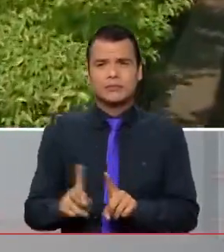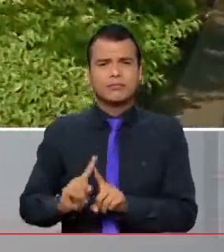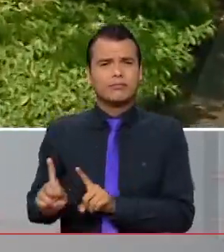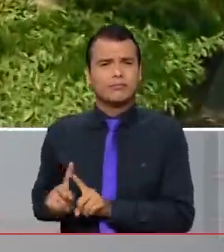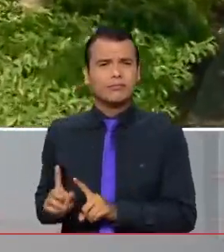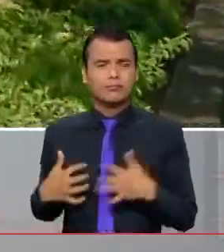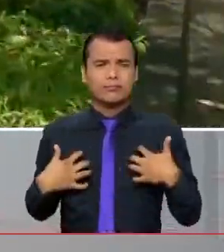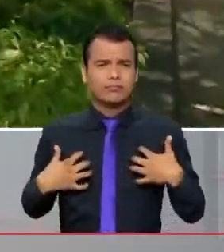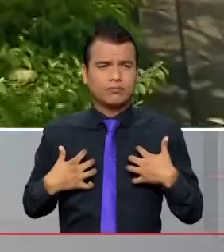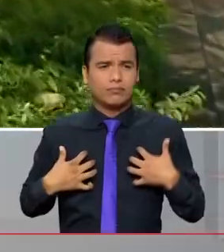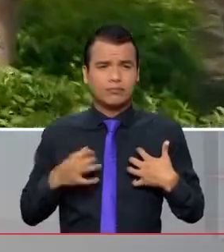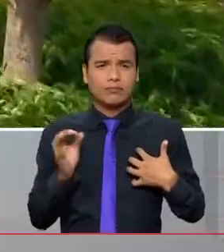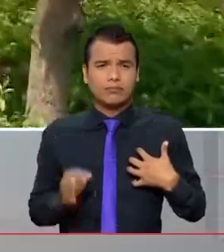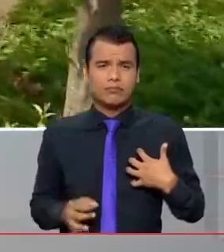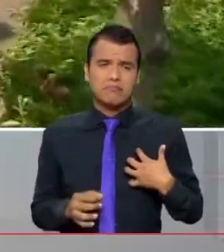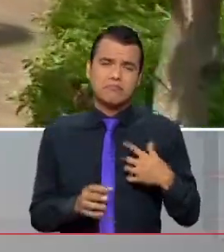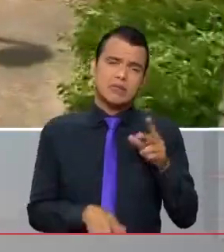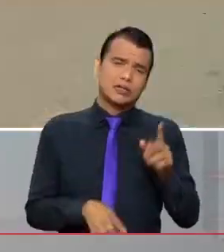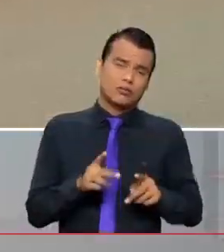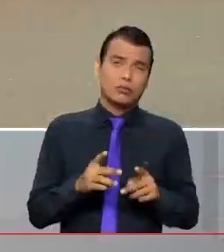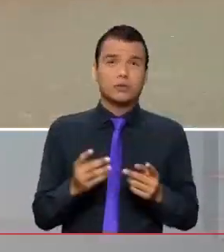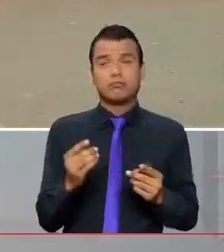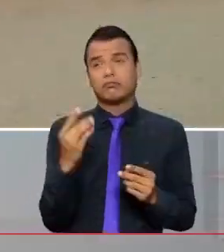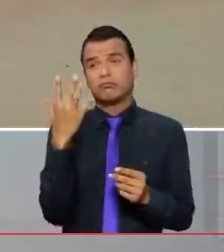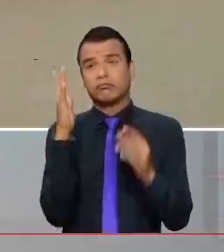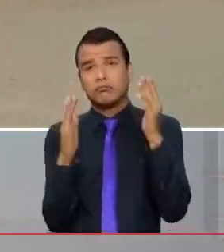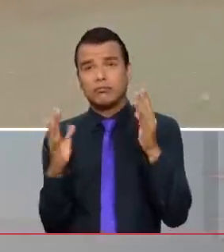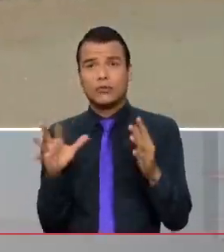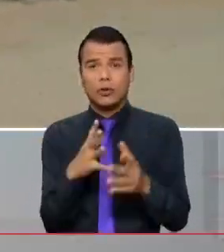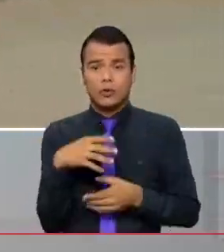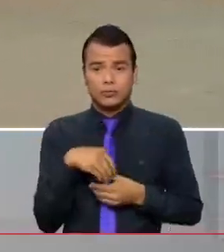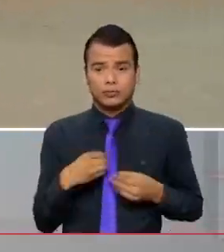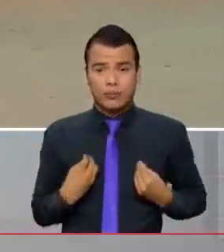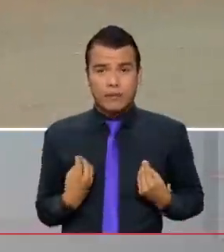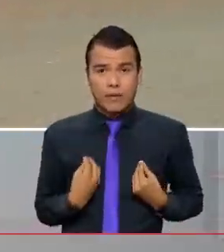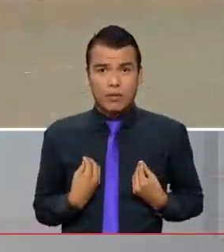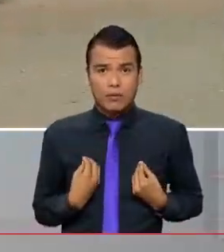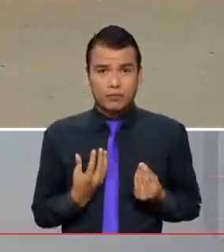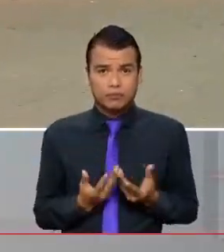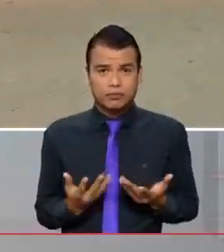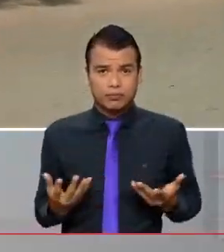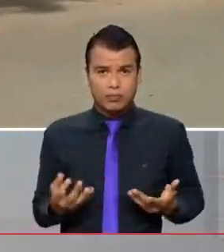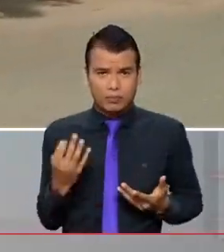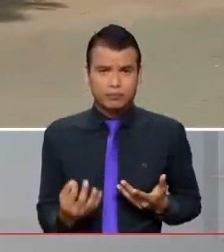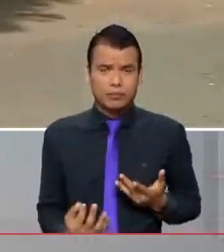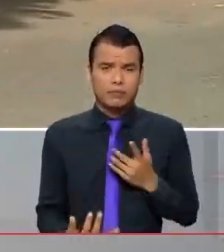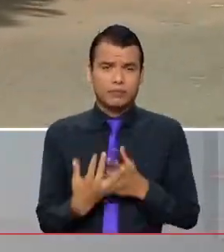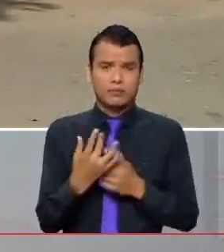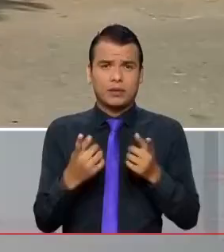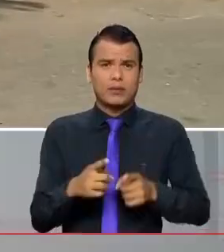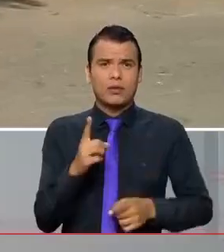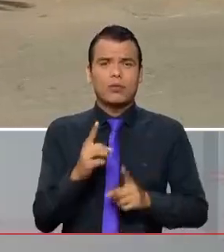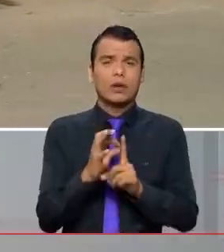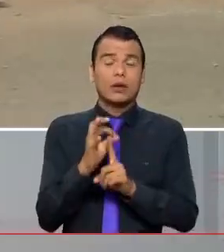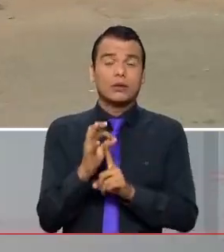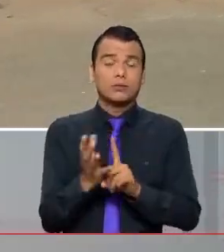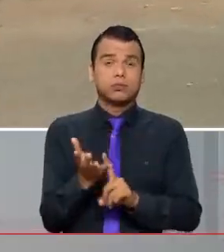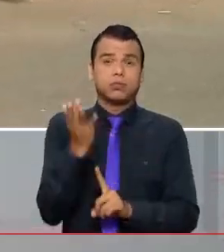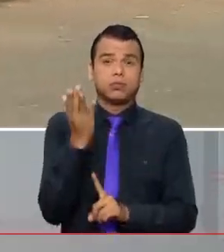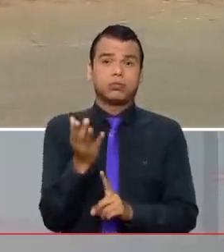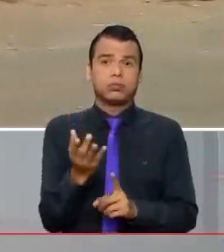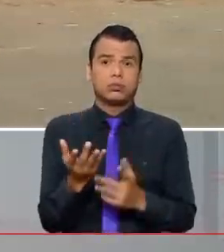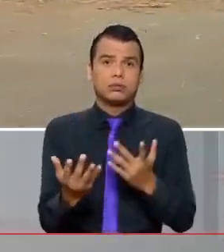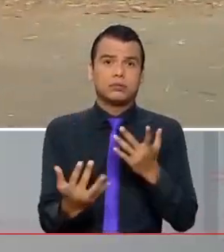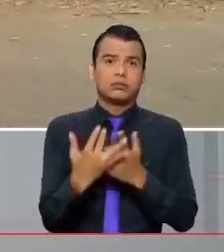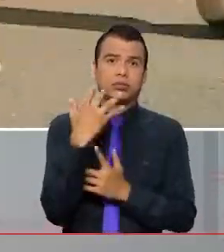estamos padeciendo las consecuencias de este calor. Ellos también se ven afectados por el aumento de la temperatura, poniendo en